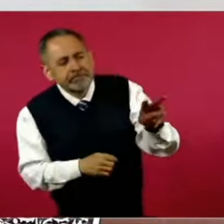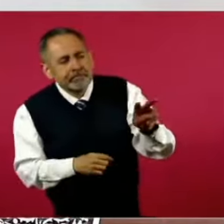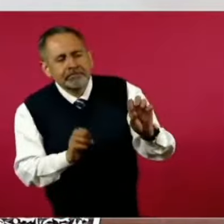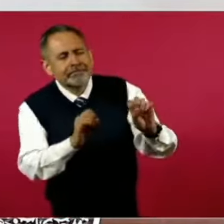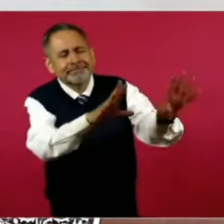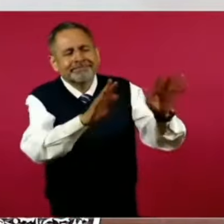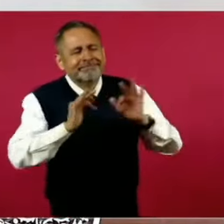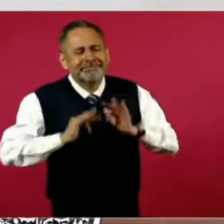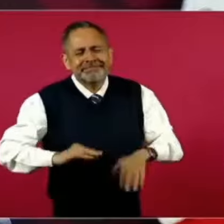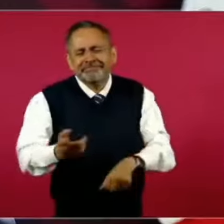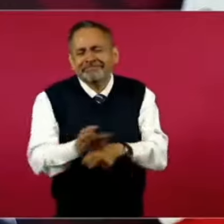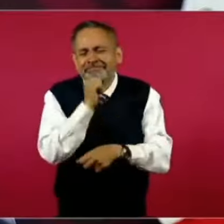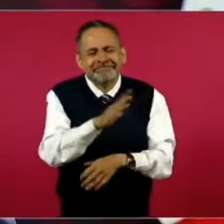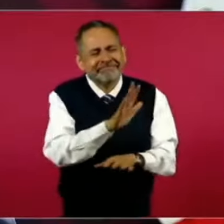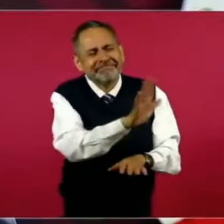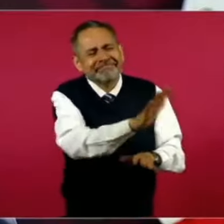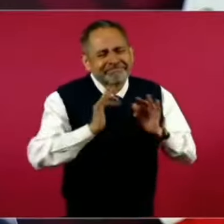no pasa nada.